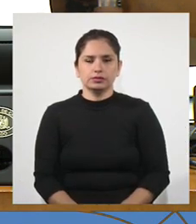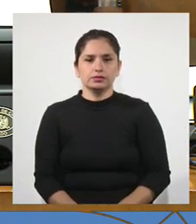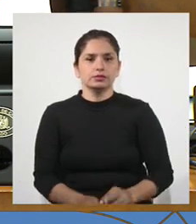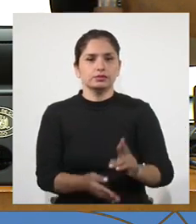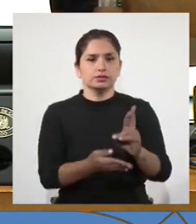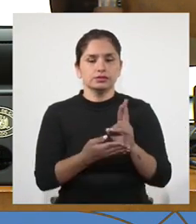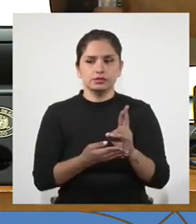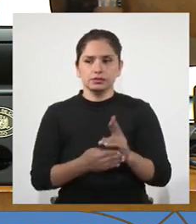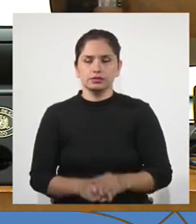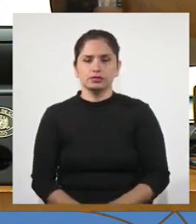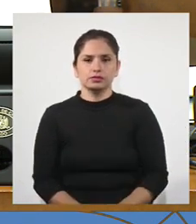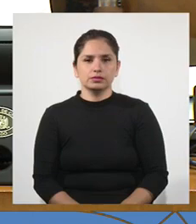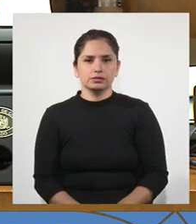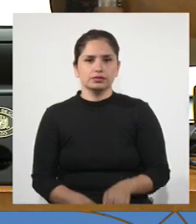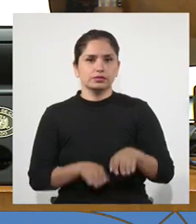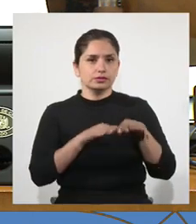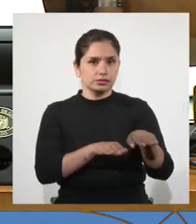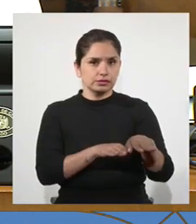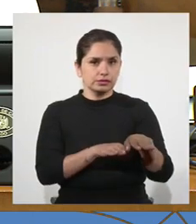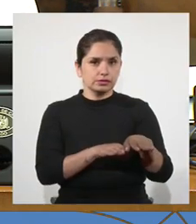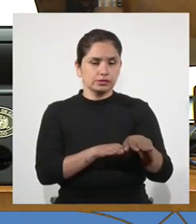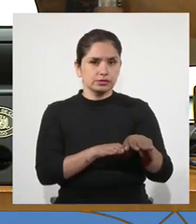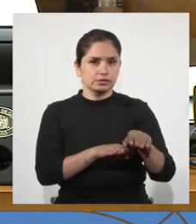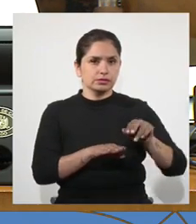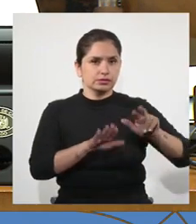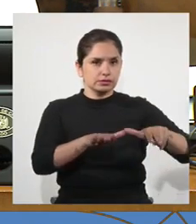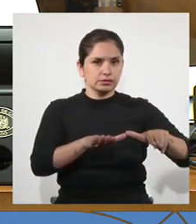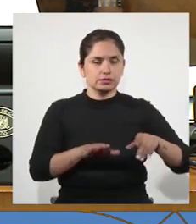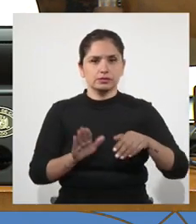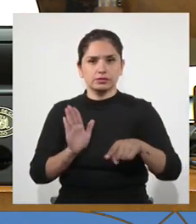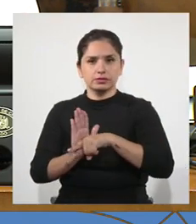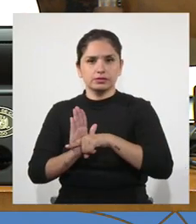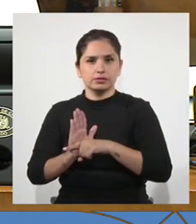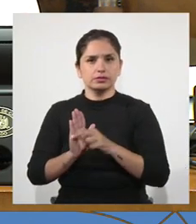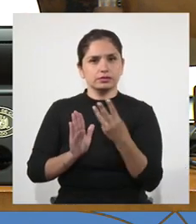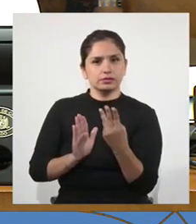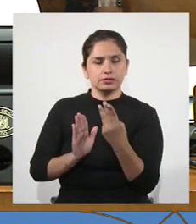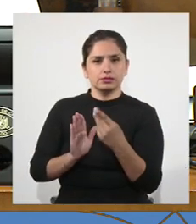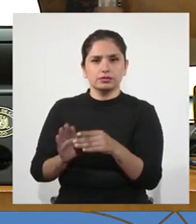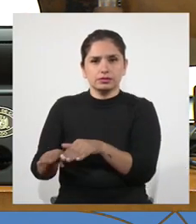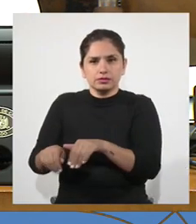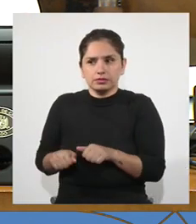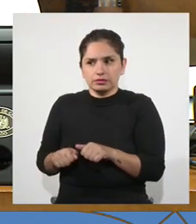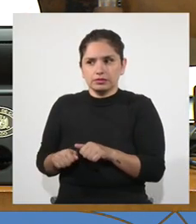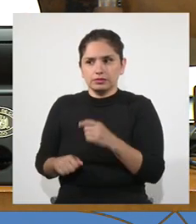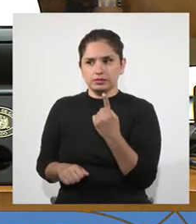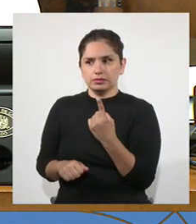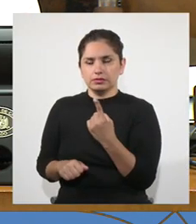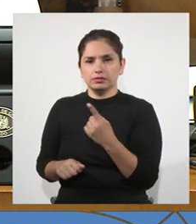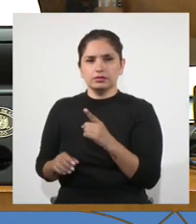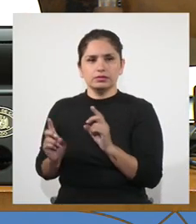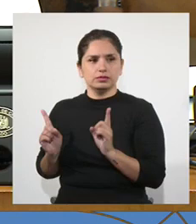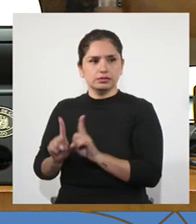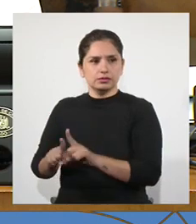Resultado de la votación por la afirmativa 18, por la negativa 3, abstenciones 1,